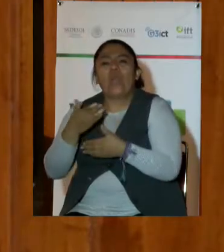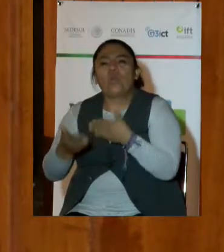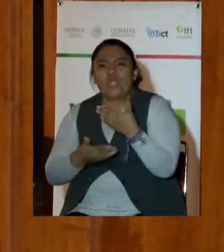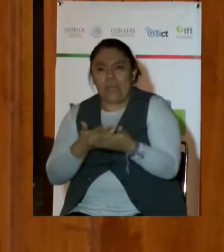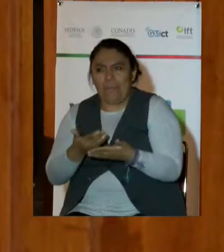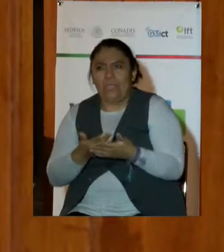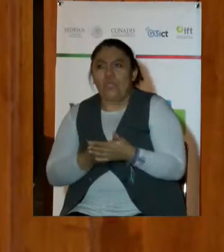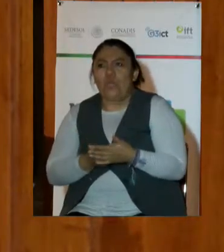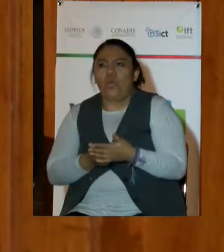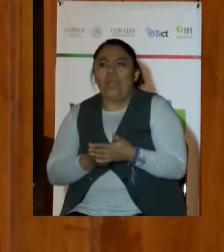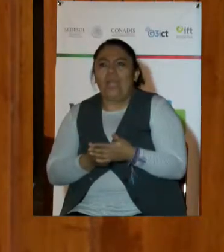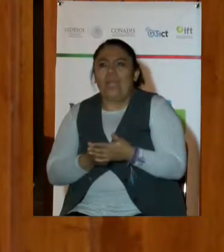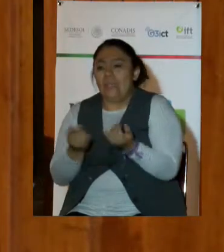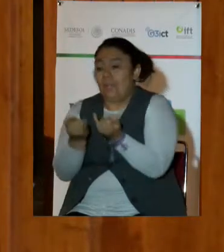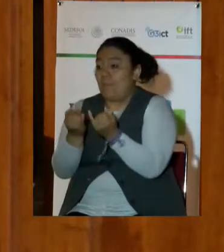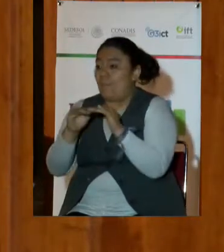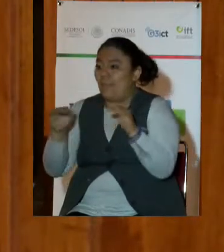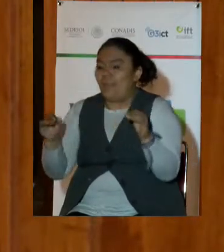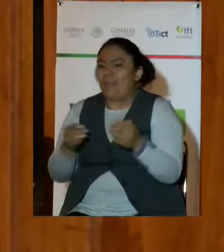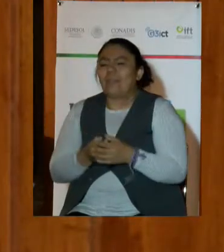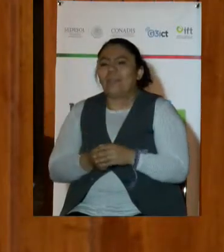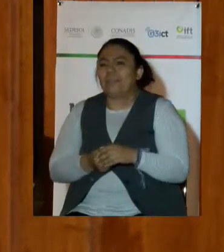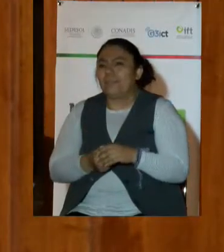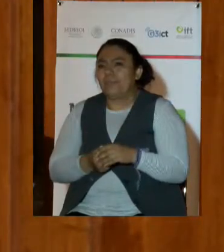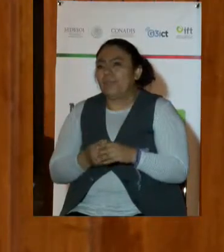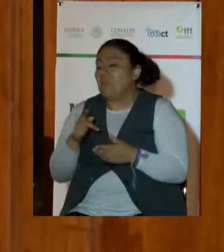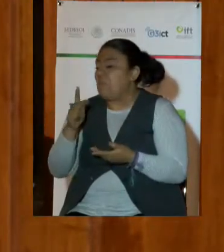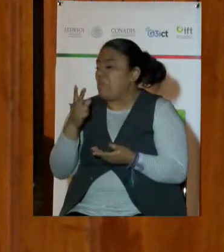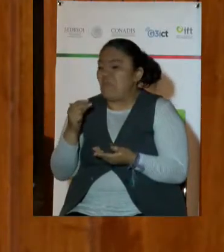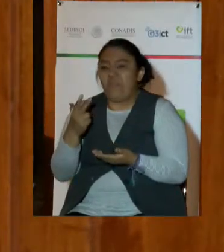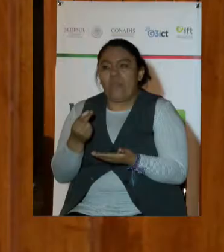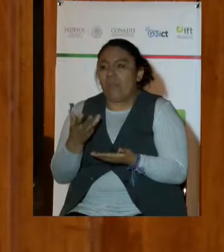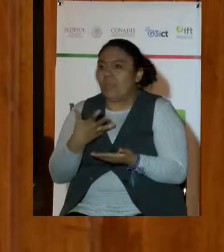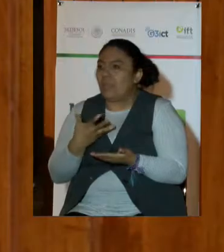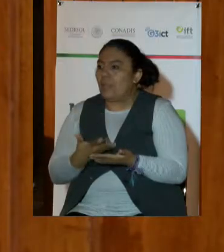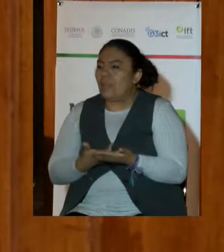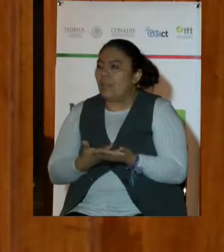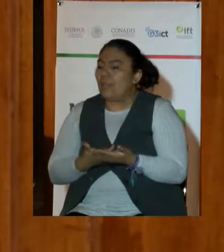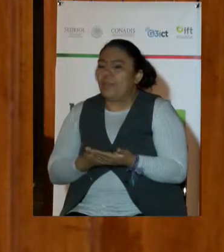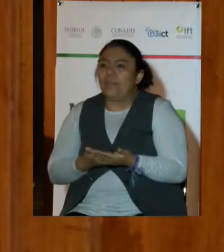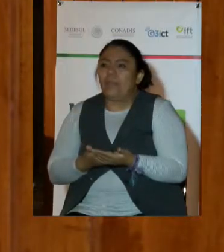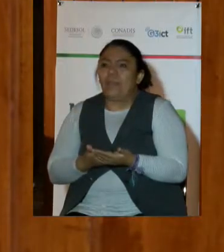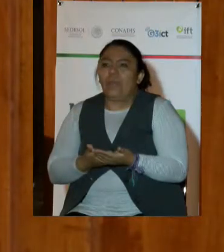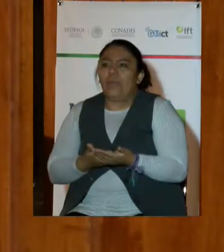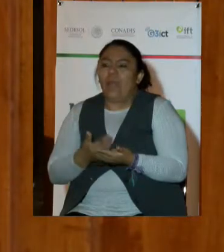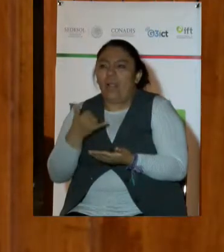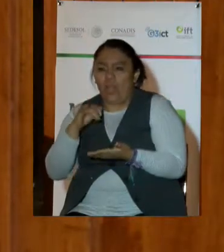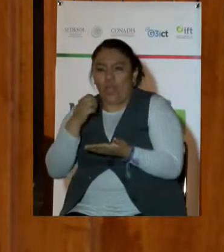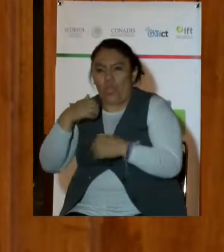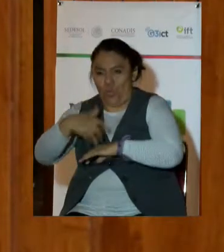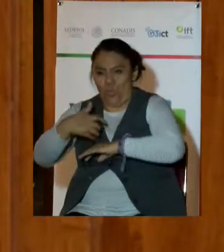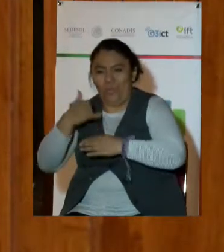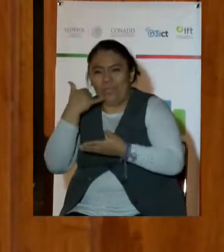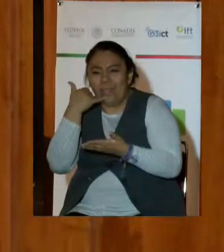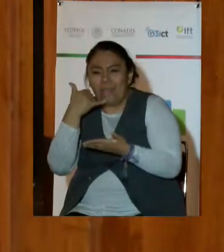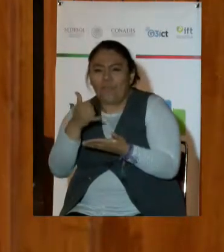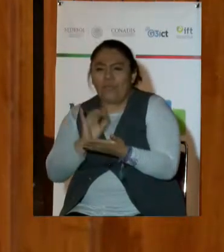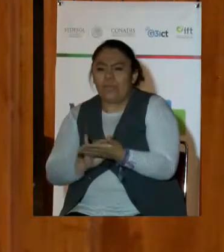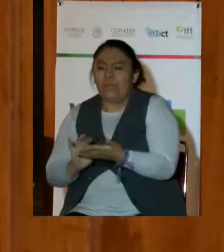le pregunté inocentemente a la operadora, bueno, a la señorita que da la información,